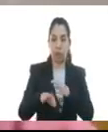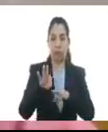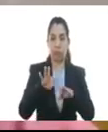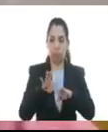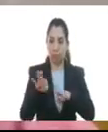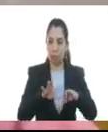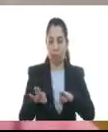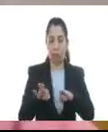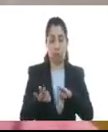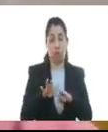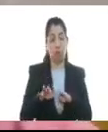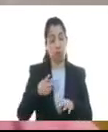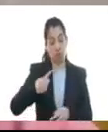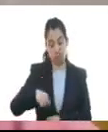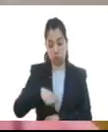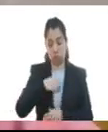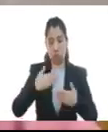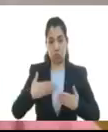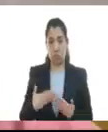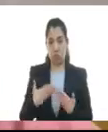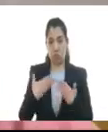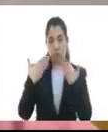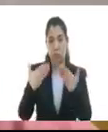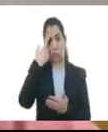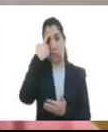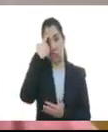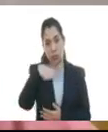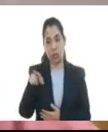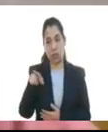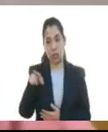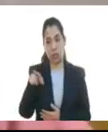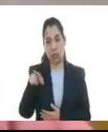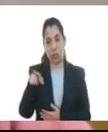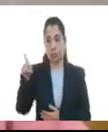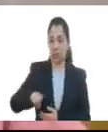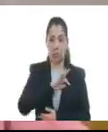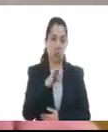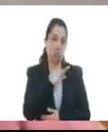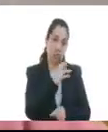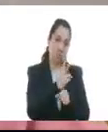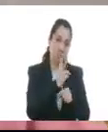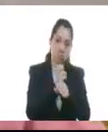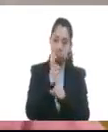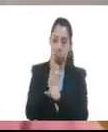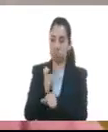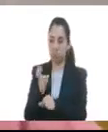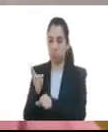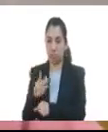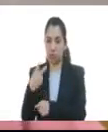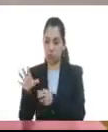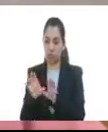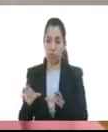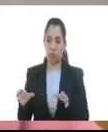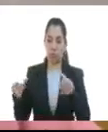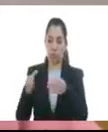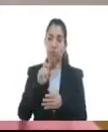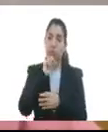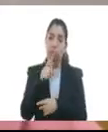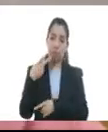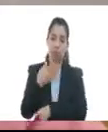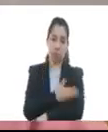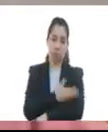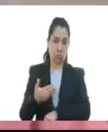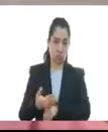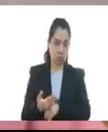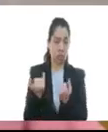lleven el mensaje a su comunidad, a sus colegas, para que más periodistas se